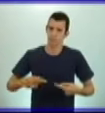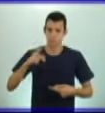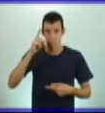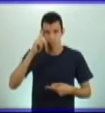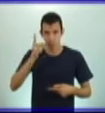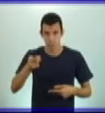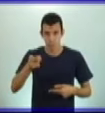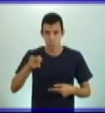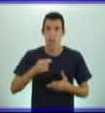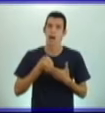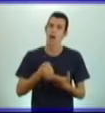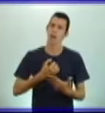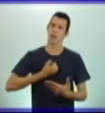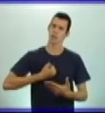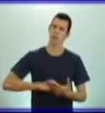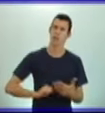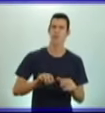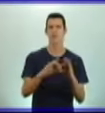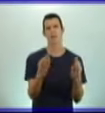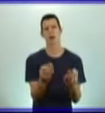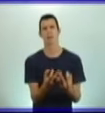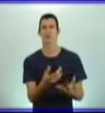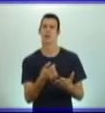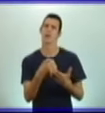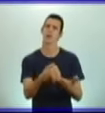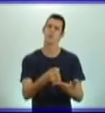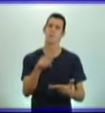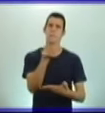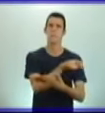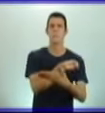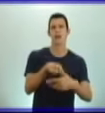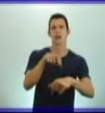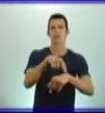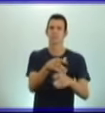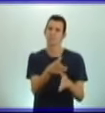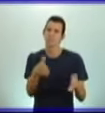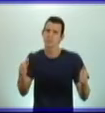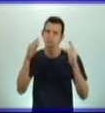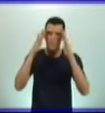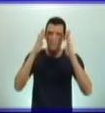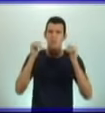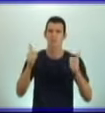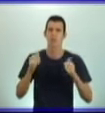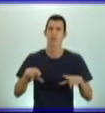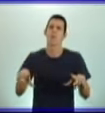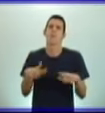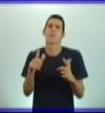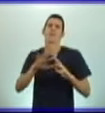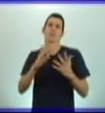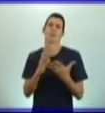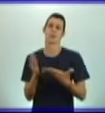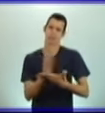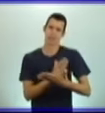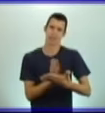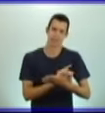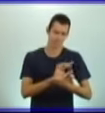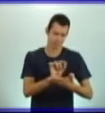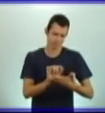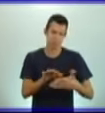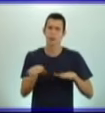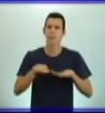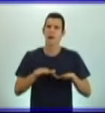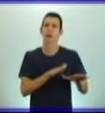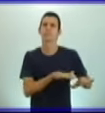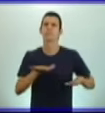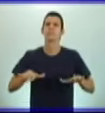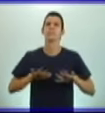le ayuden a sus hijos o familiares a planificar el tiempo, a que estos cumplan con todo lo que nosotros hemos orientado y